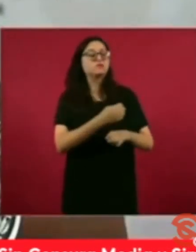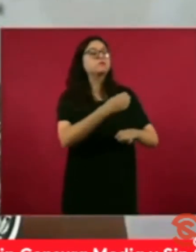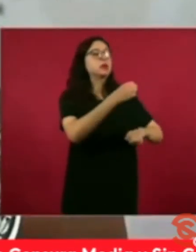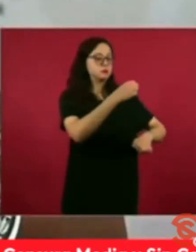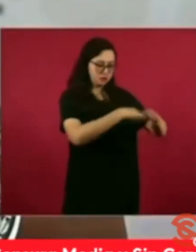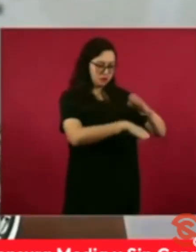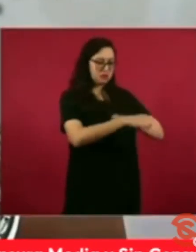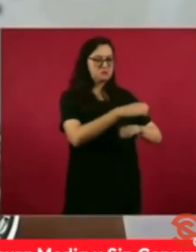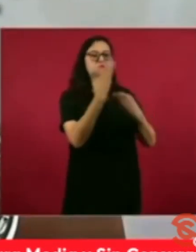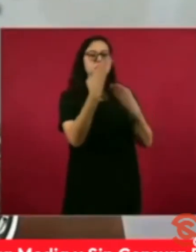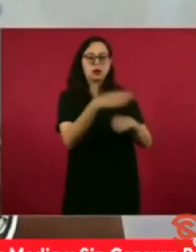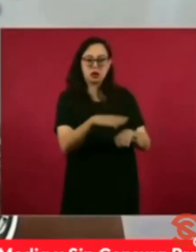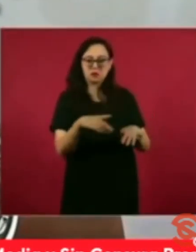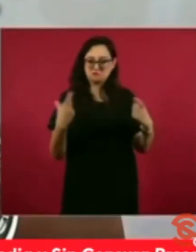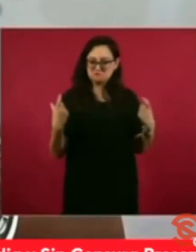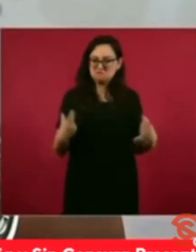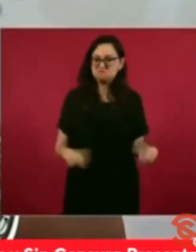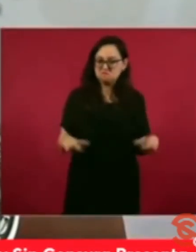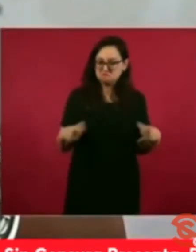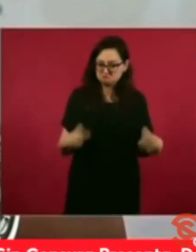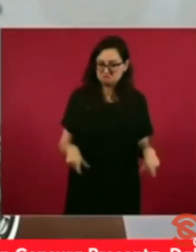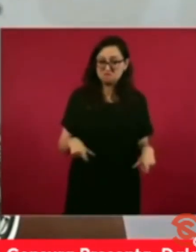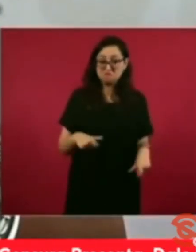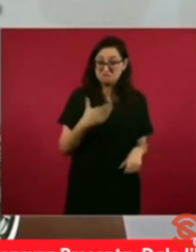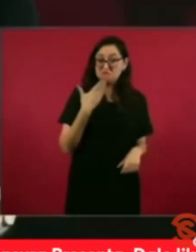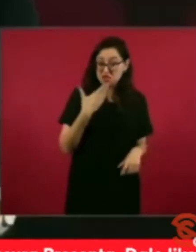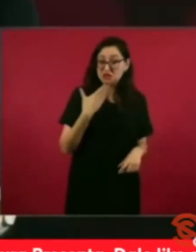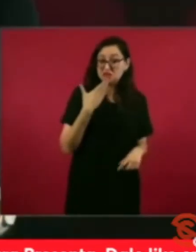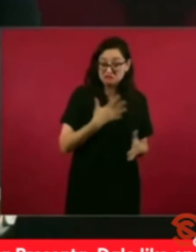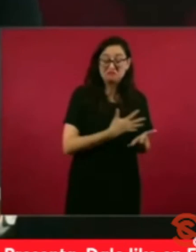banqueros. Ajá. Pero muy bien,